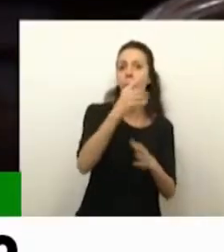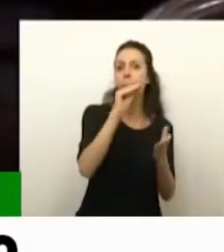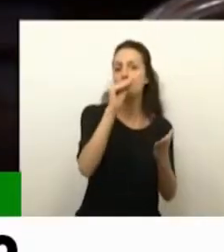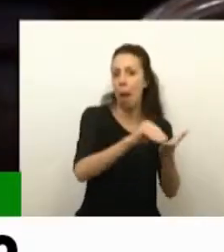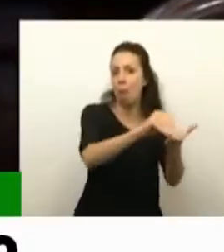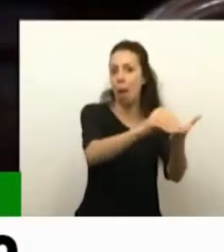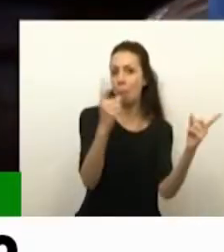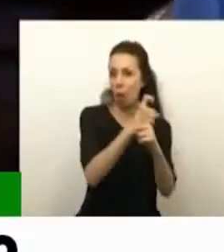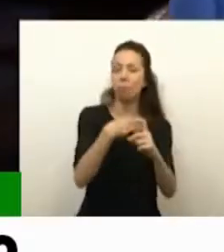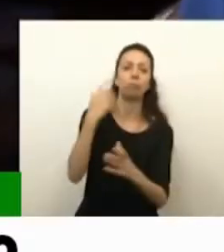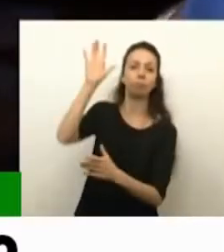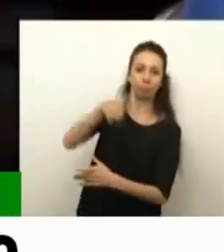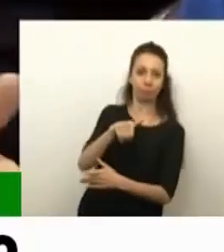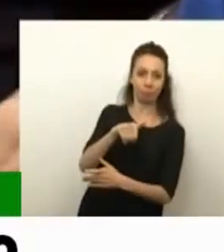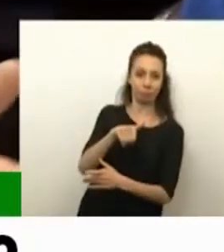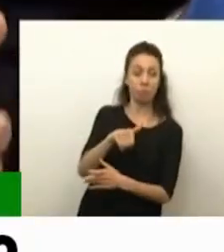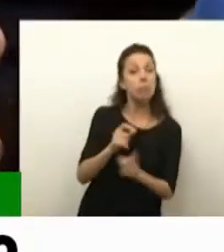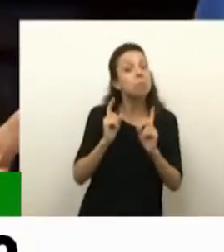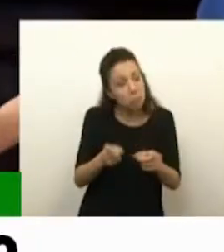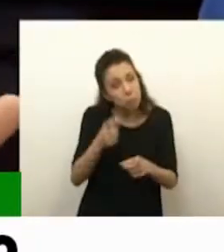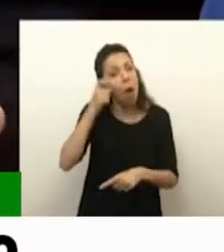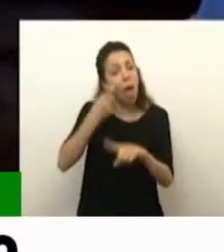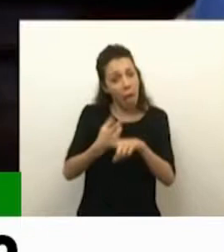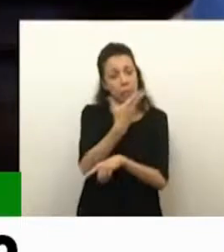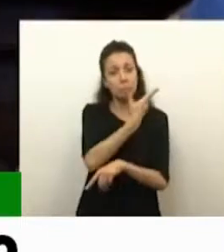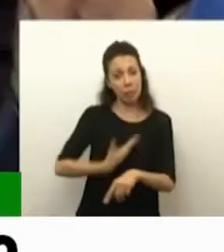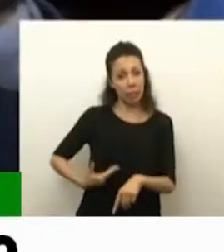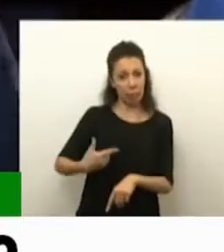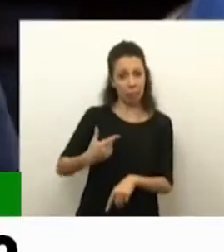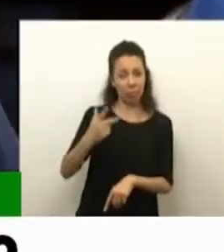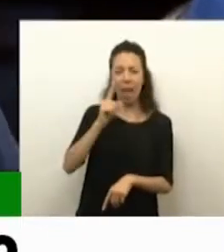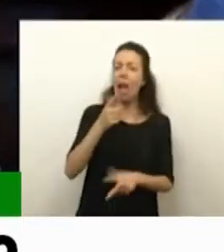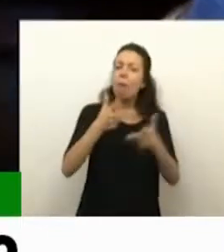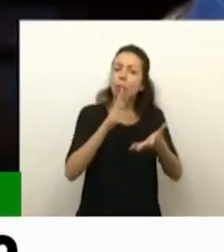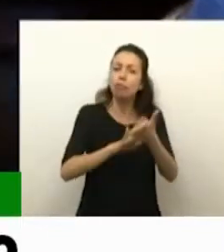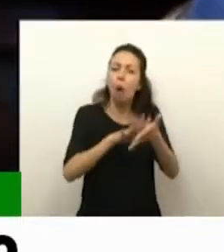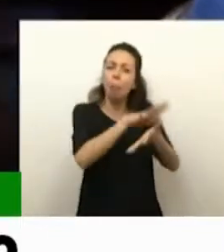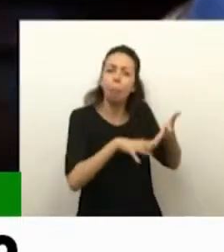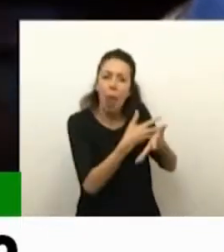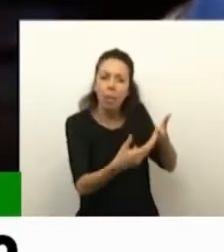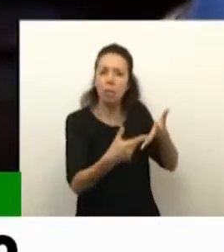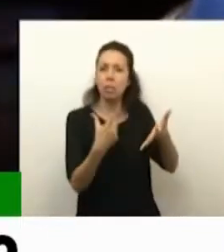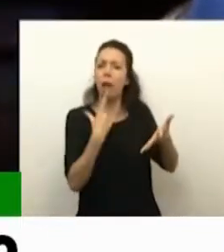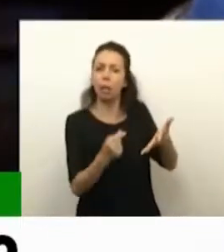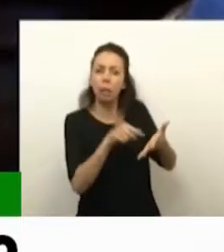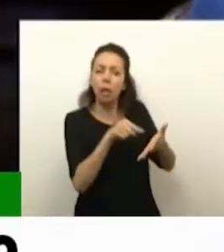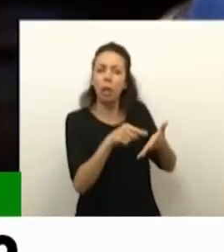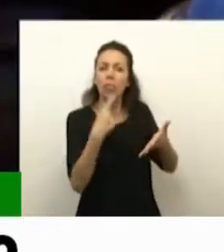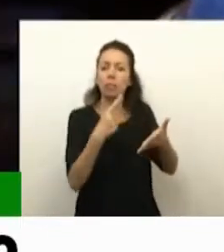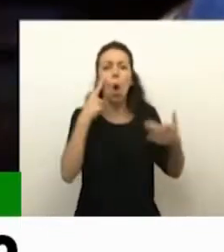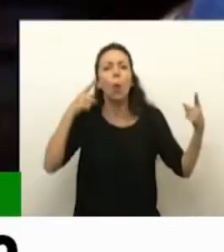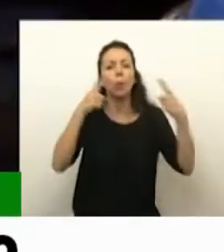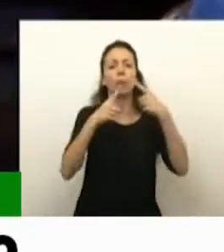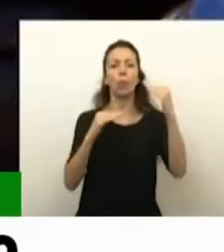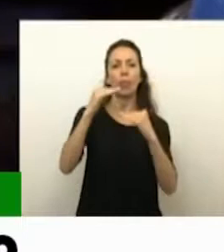propia expresidenta de la República, que hablaba de esta especie de planilla de Excel y criticaba el objetivo del déficit cero,